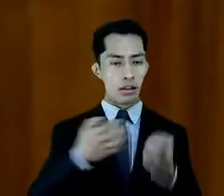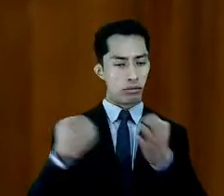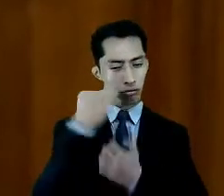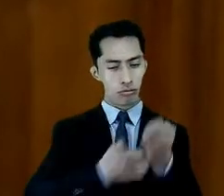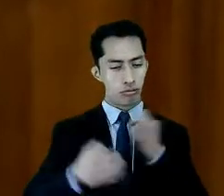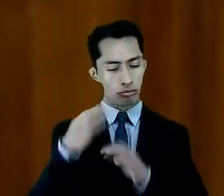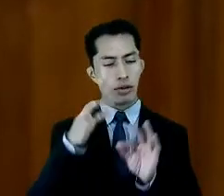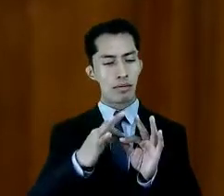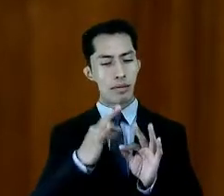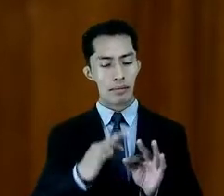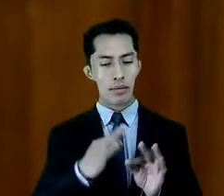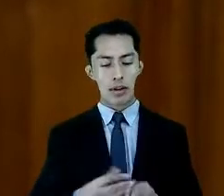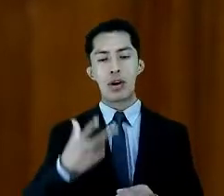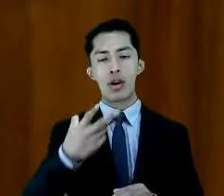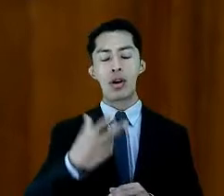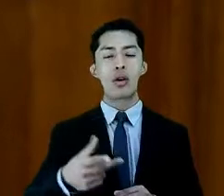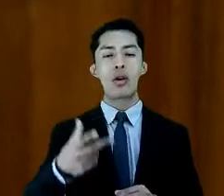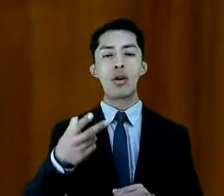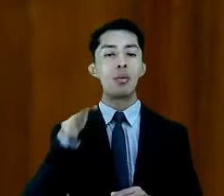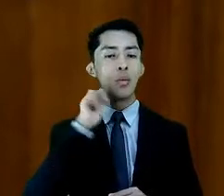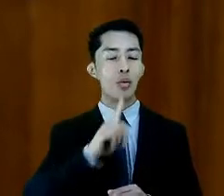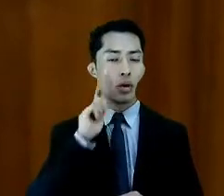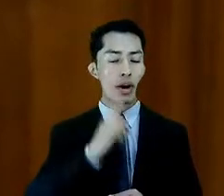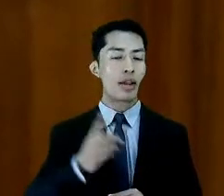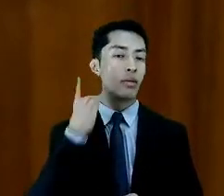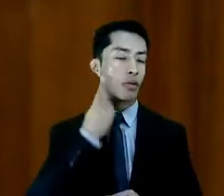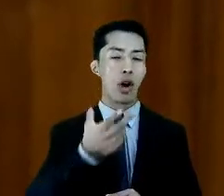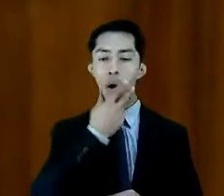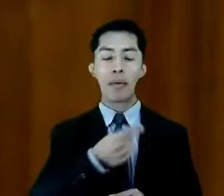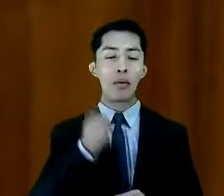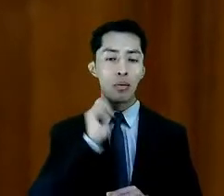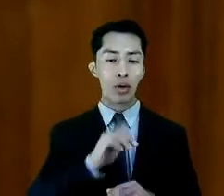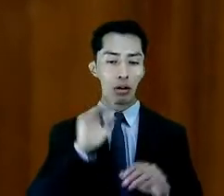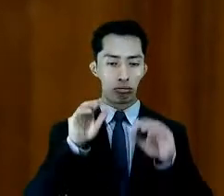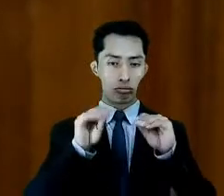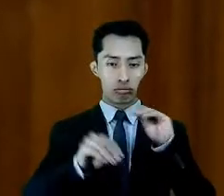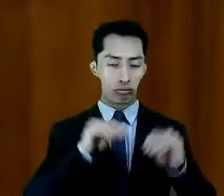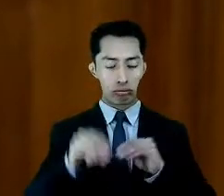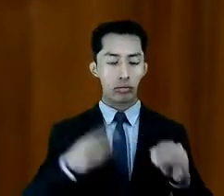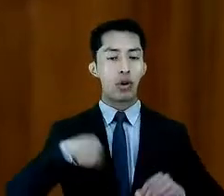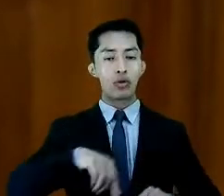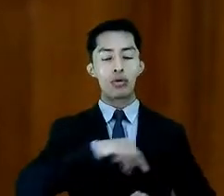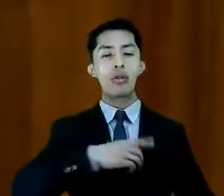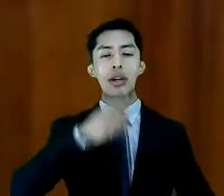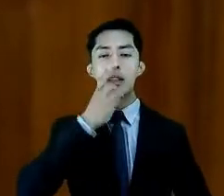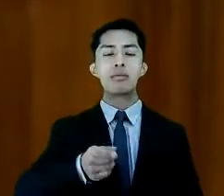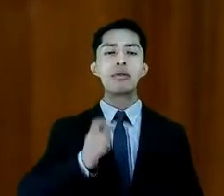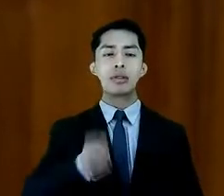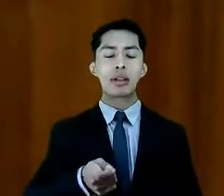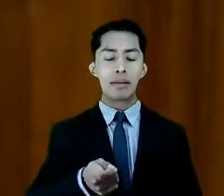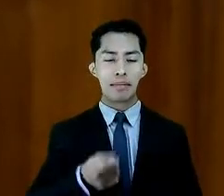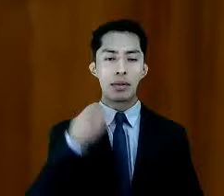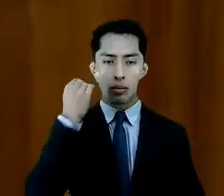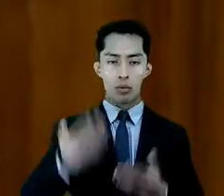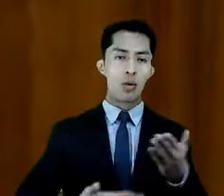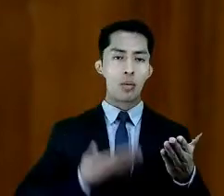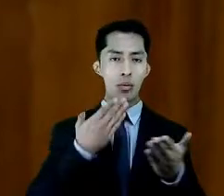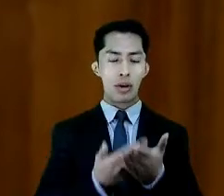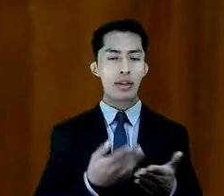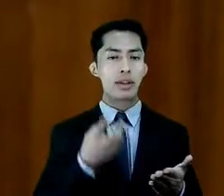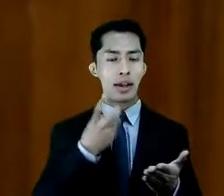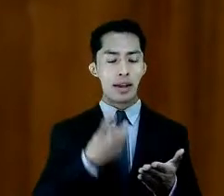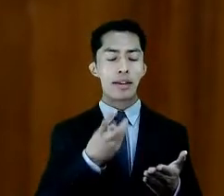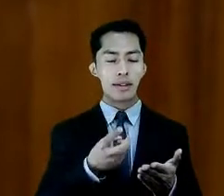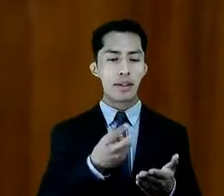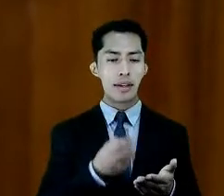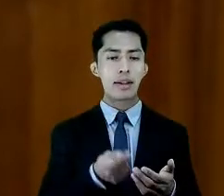realizado, las diputadas y los diputados dictaminadores advertimos que la iniciativa con